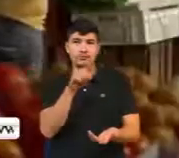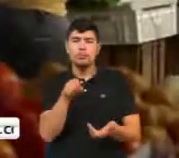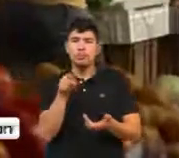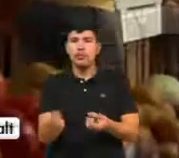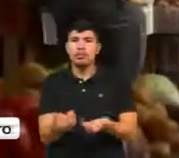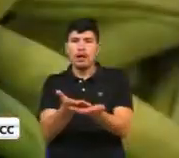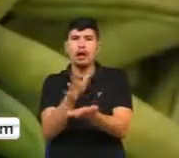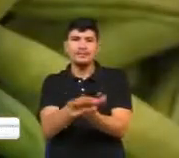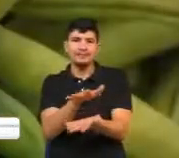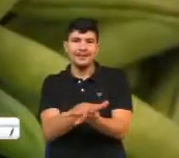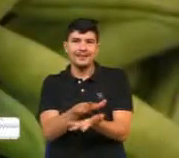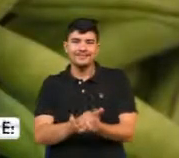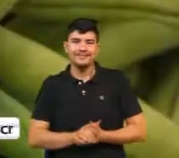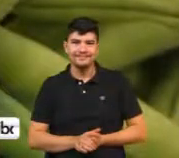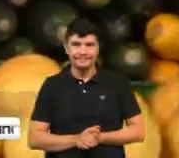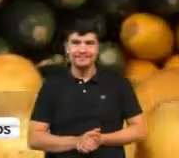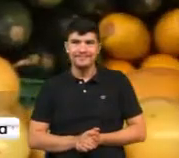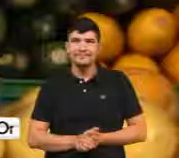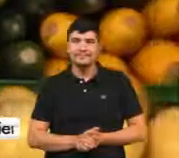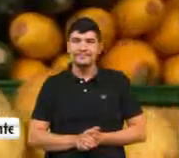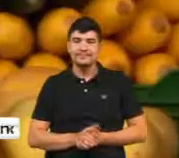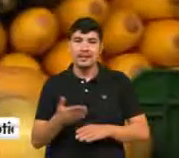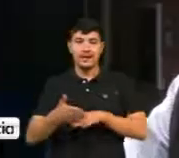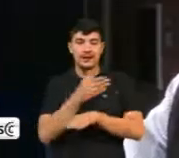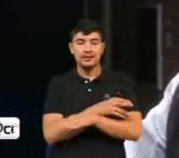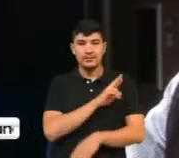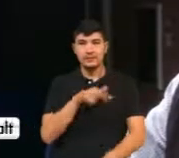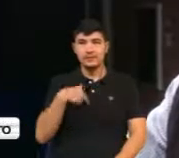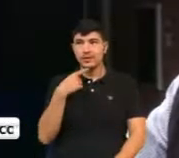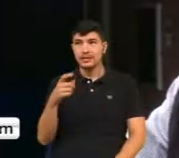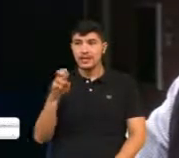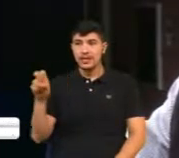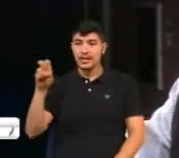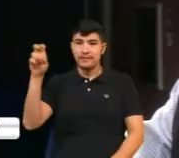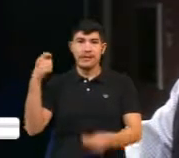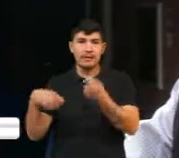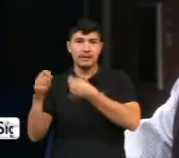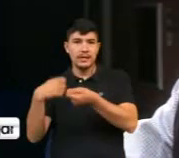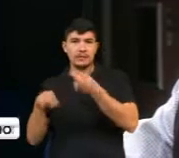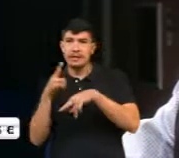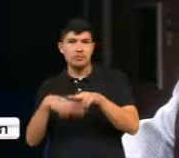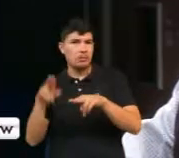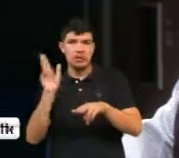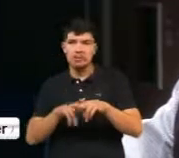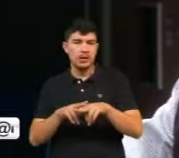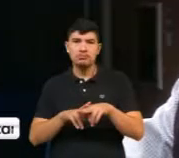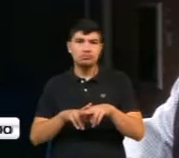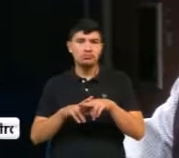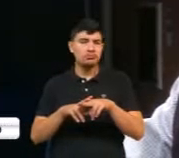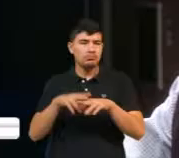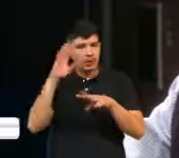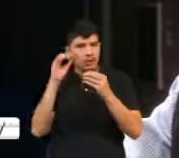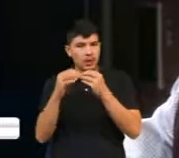hemos tenido digamos que un nivel de comercialización normal de acuerdo a la temporada